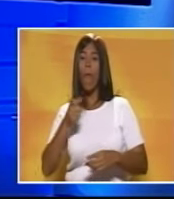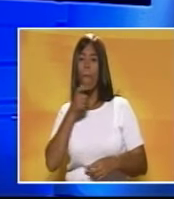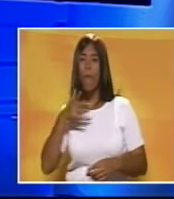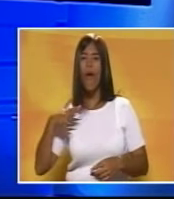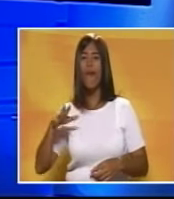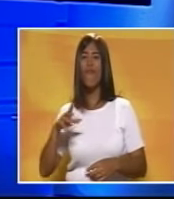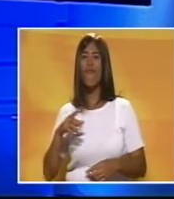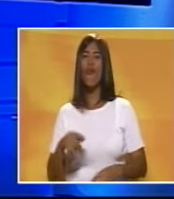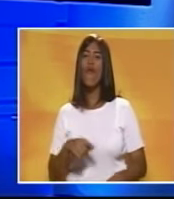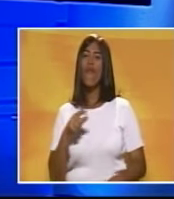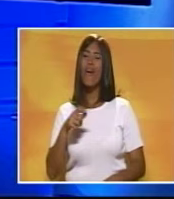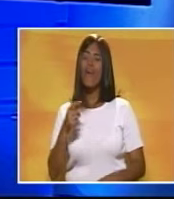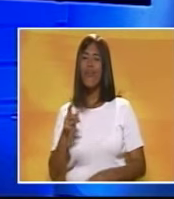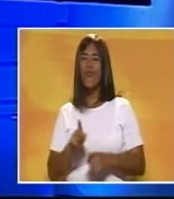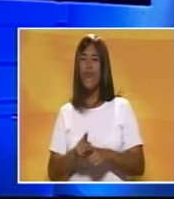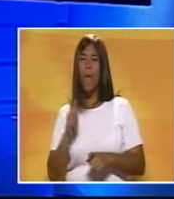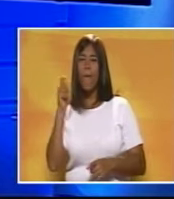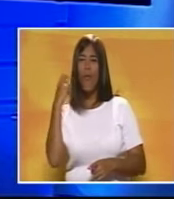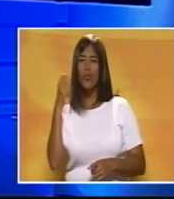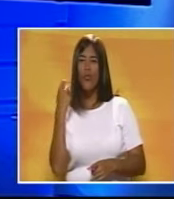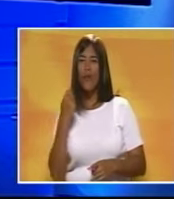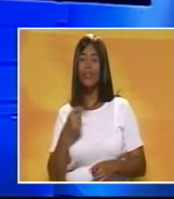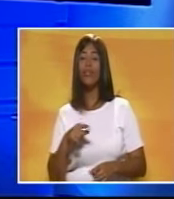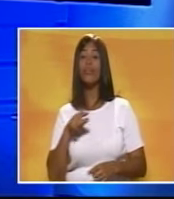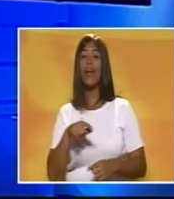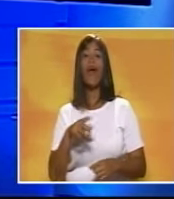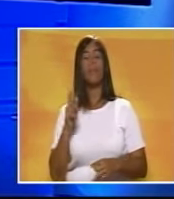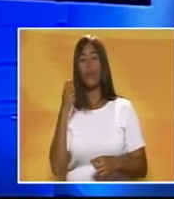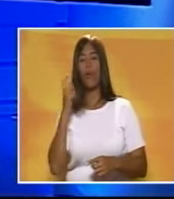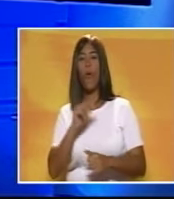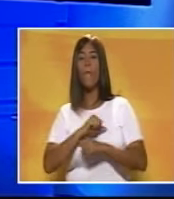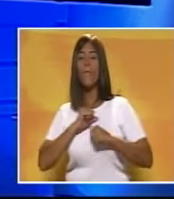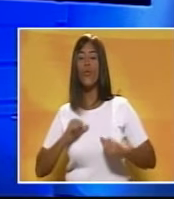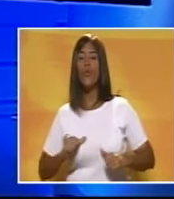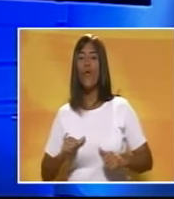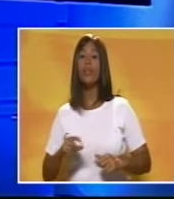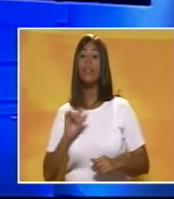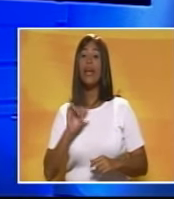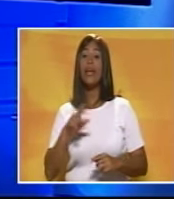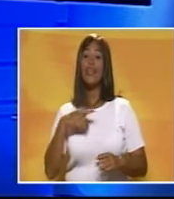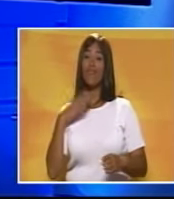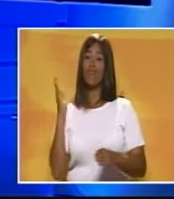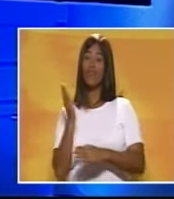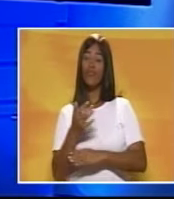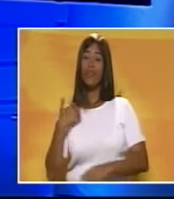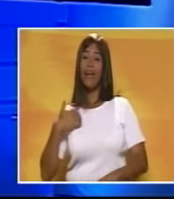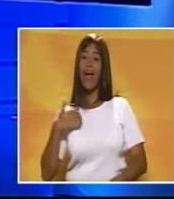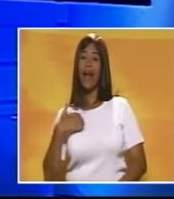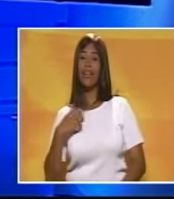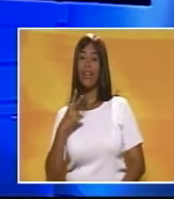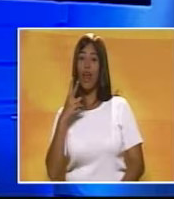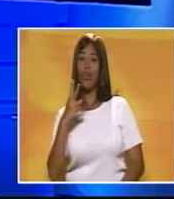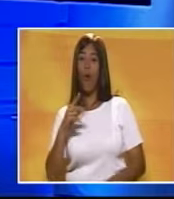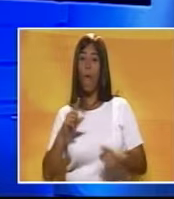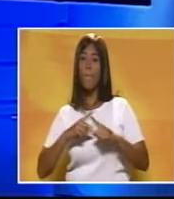Guanare por el torneo local 3-2 y consiguió una gran victoria ante Huracán de Argentina 2-1 en Cabudare con un